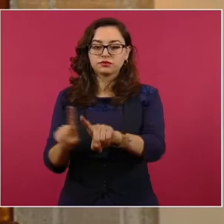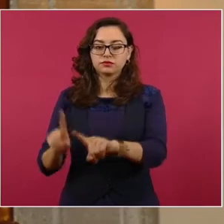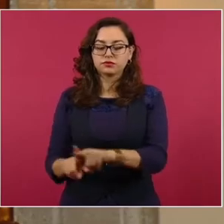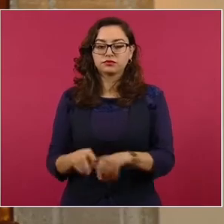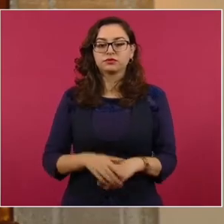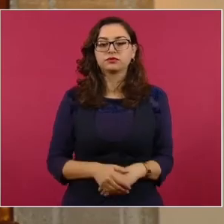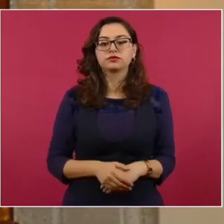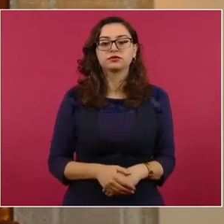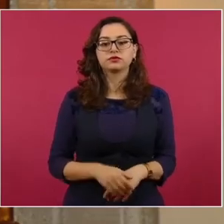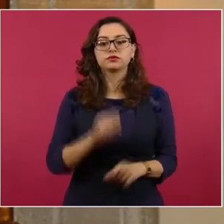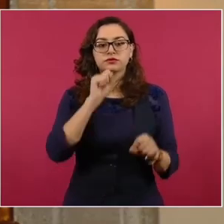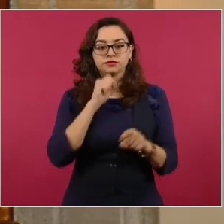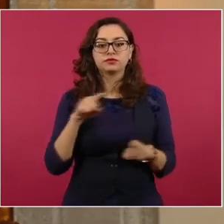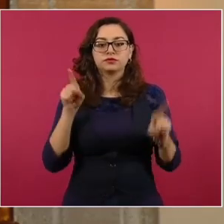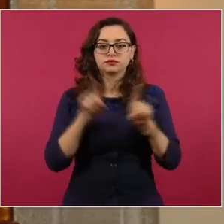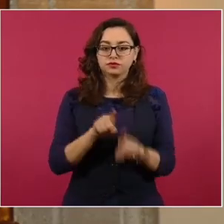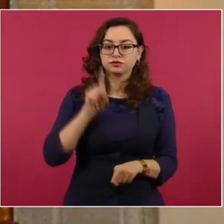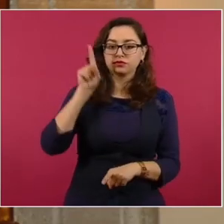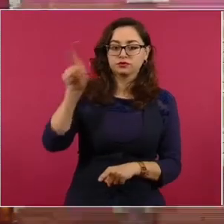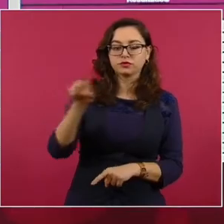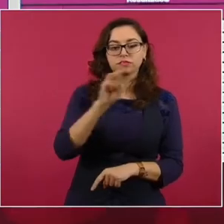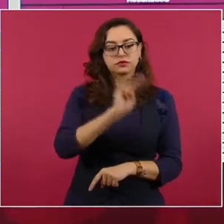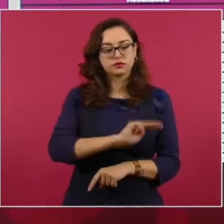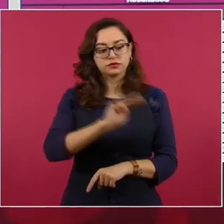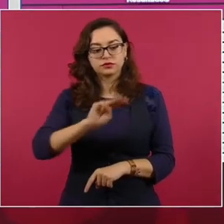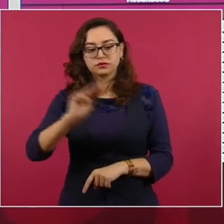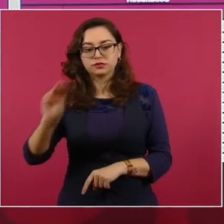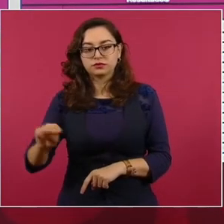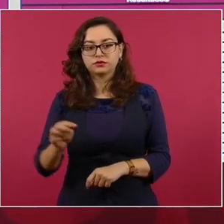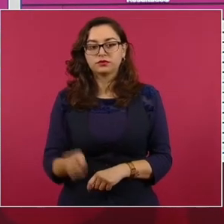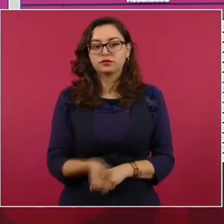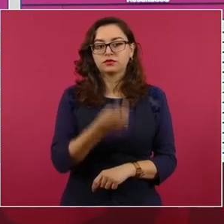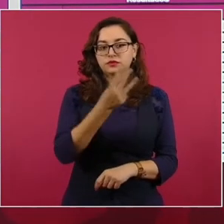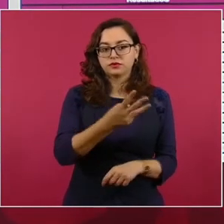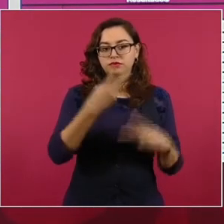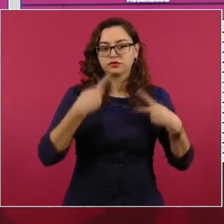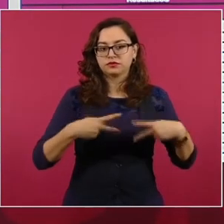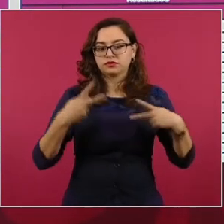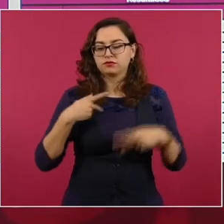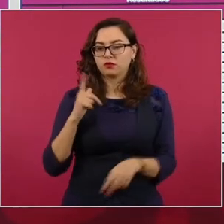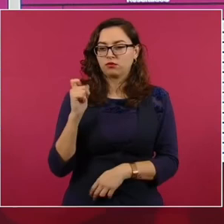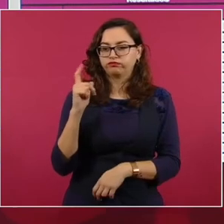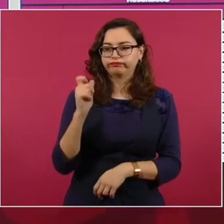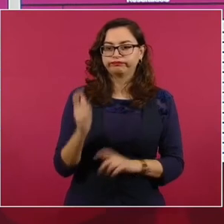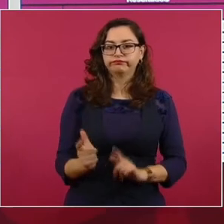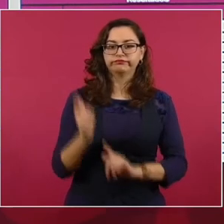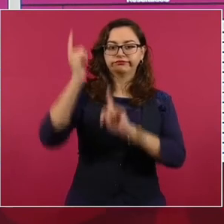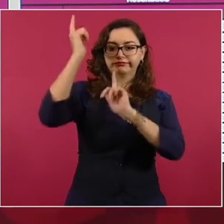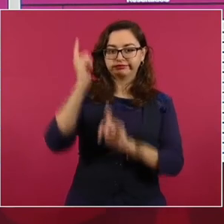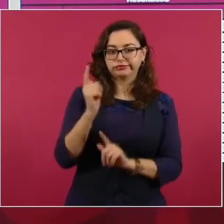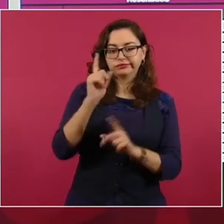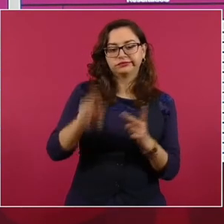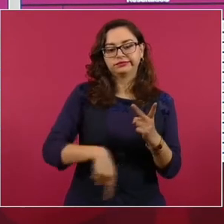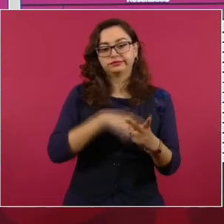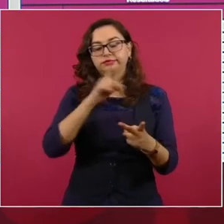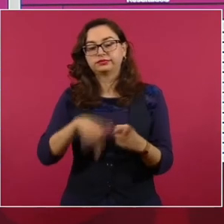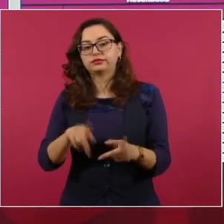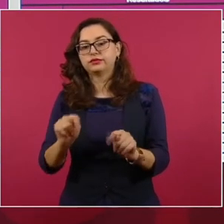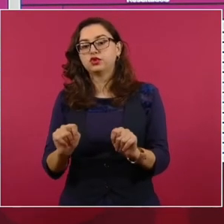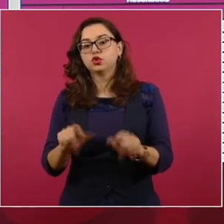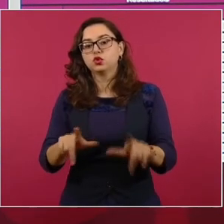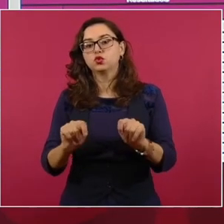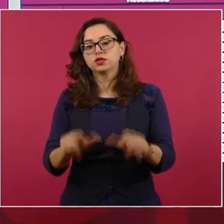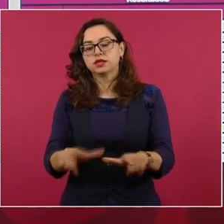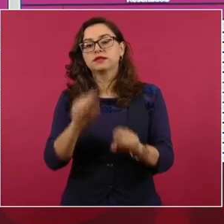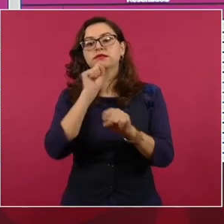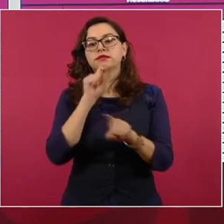También en Zamora, Michoacán, 3 personas con armas largas y cortas. En Tuxtla Gutiérrez también 7 personas